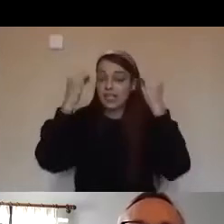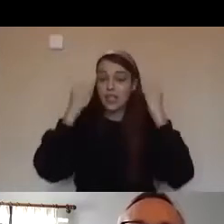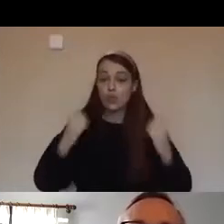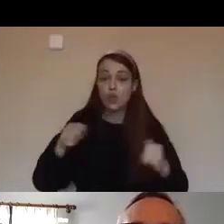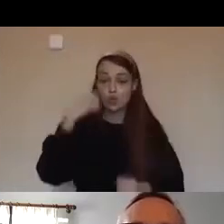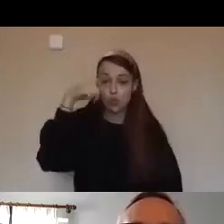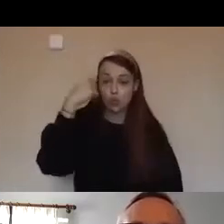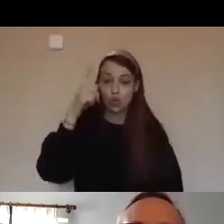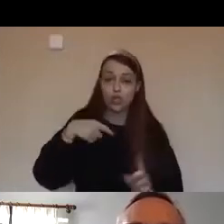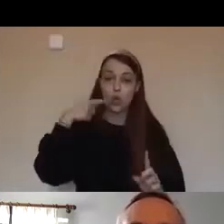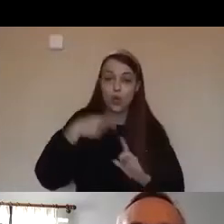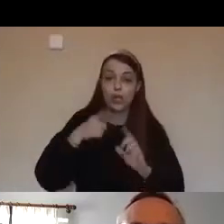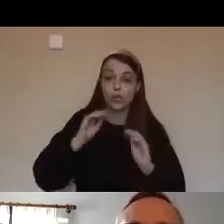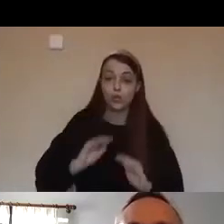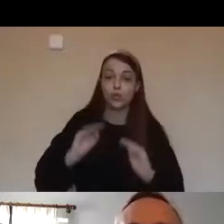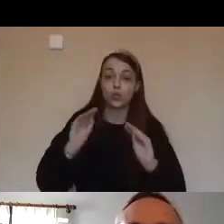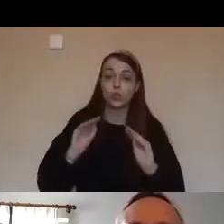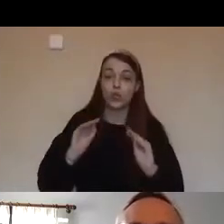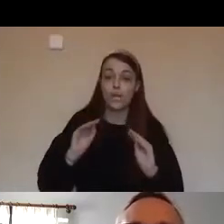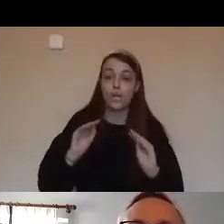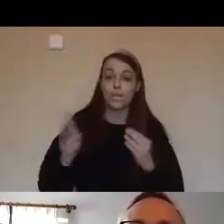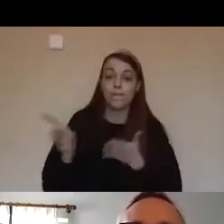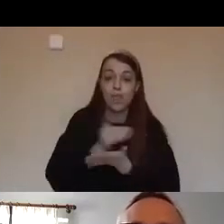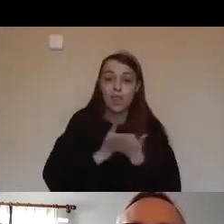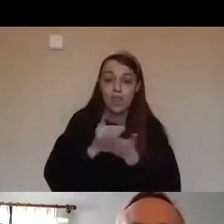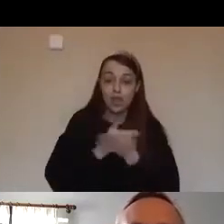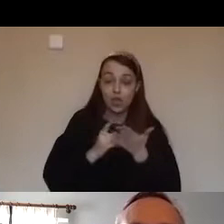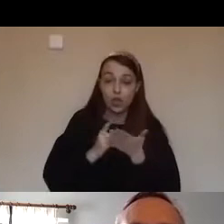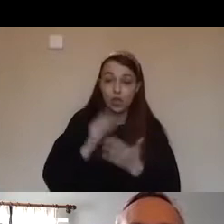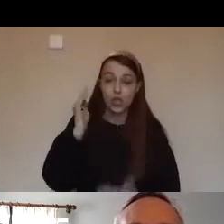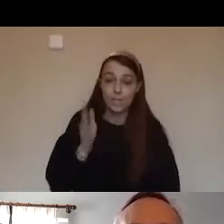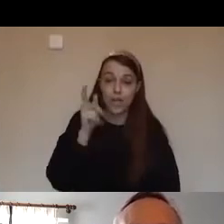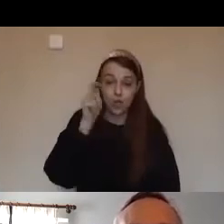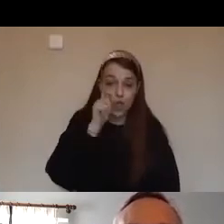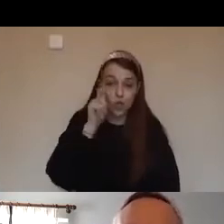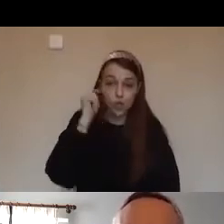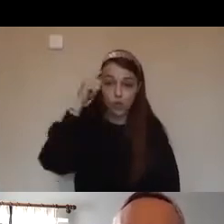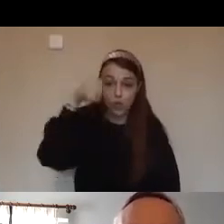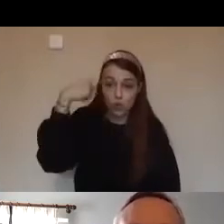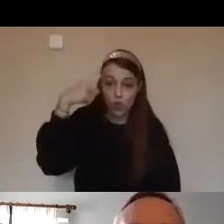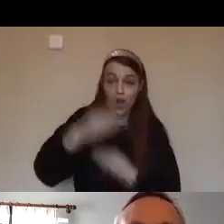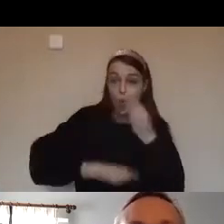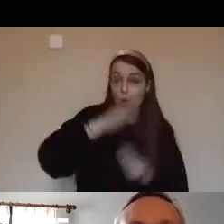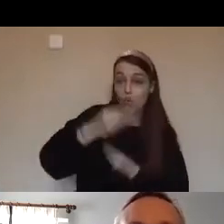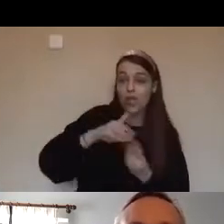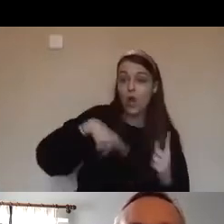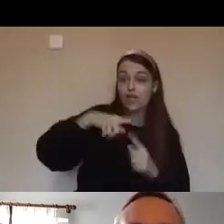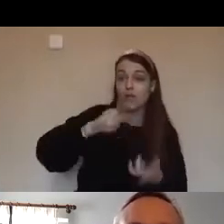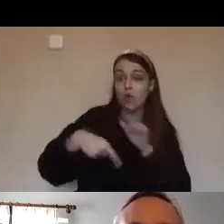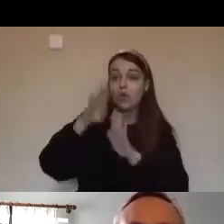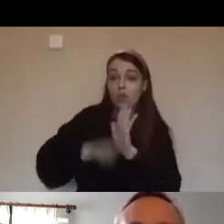de utilizar los datos de impacto de turismo cultural para unas mejores